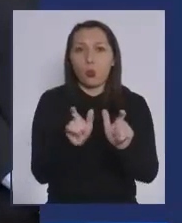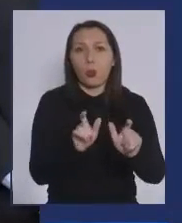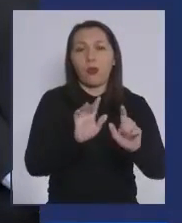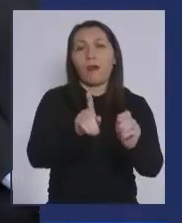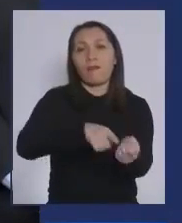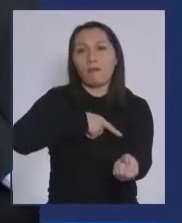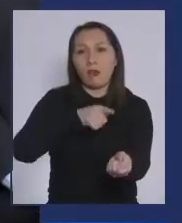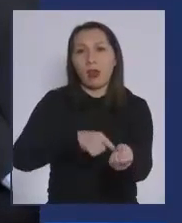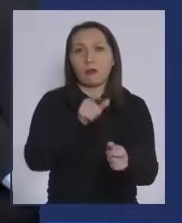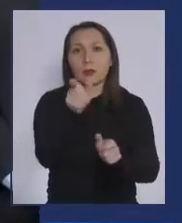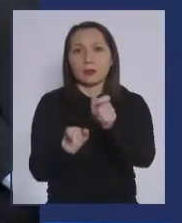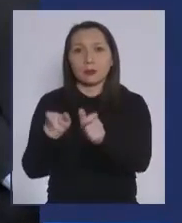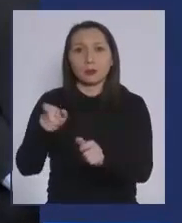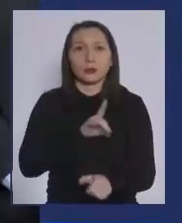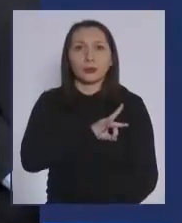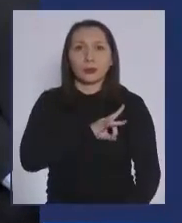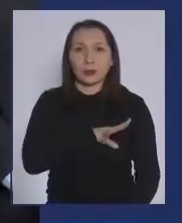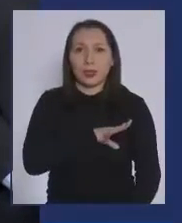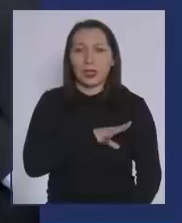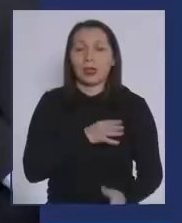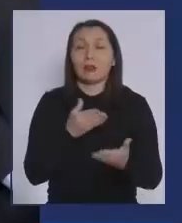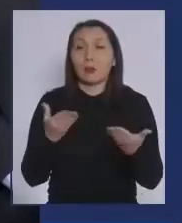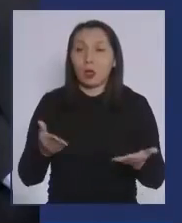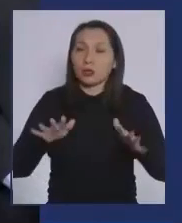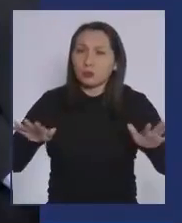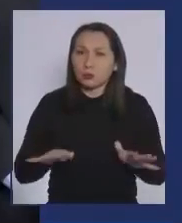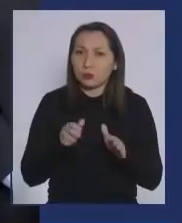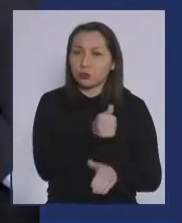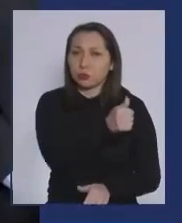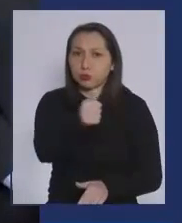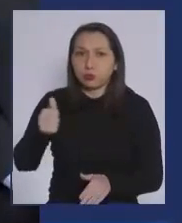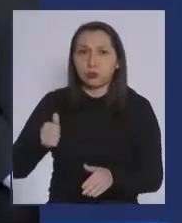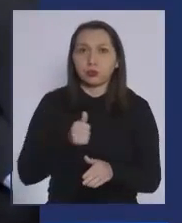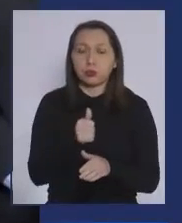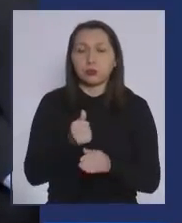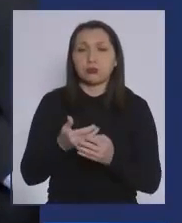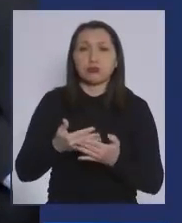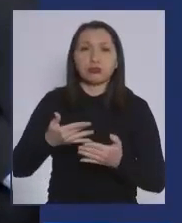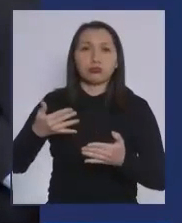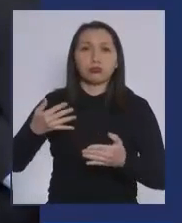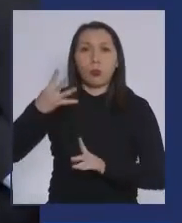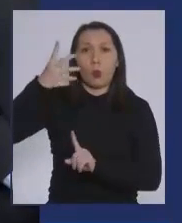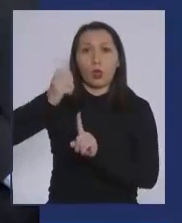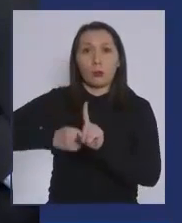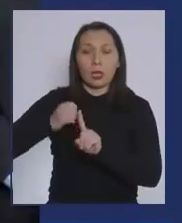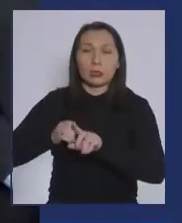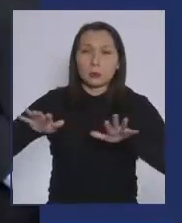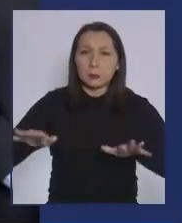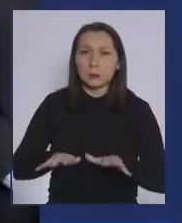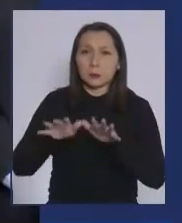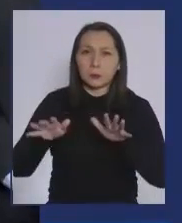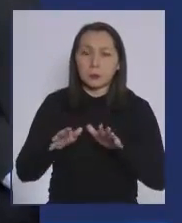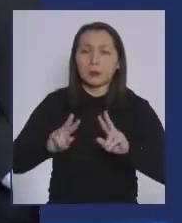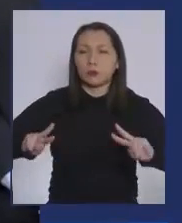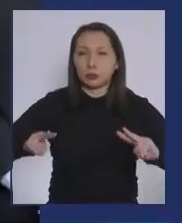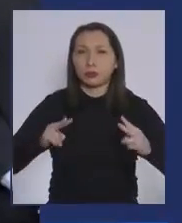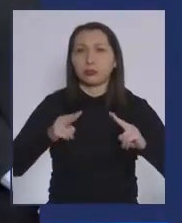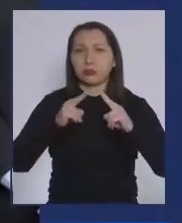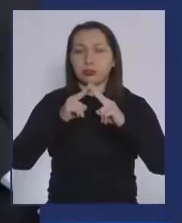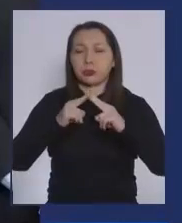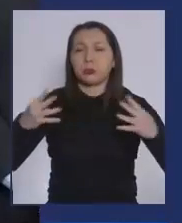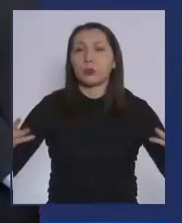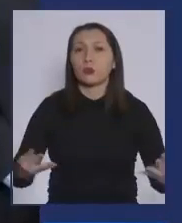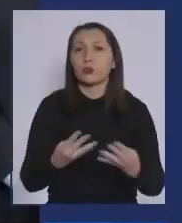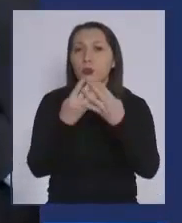chilenas por eso con el esfuerzo de todos en los últimos cuatro meses hemos construido una